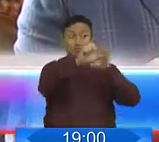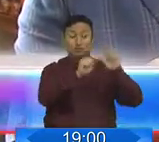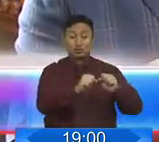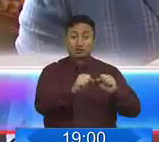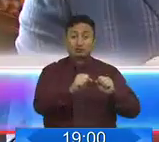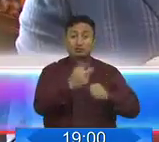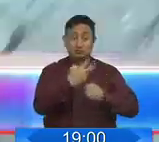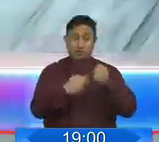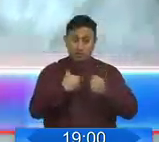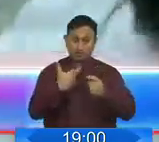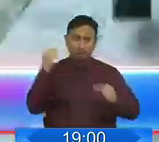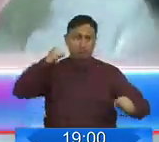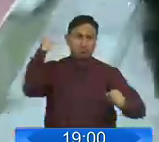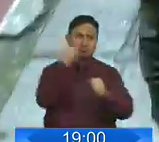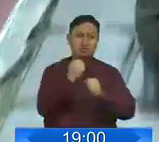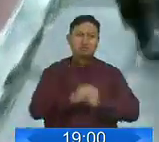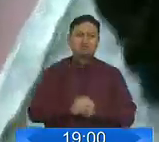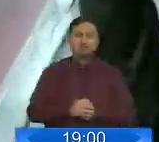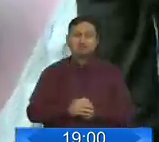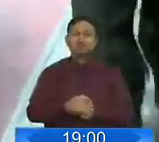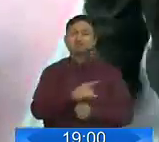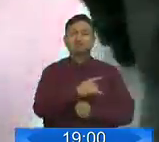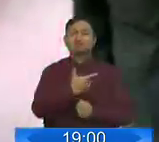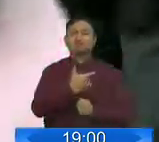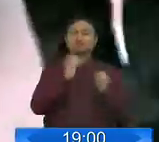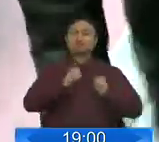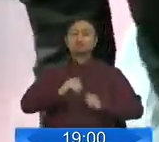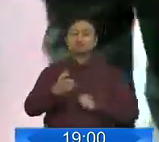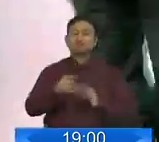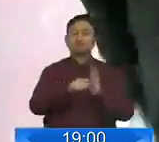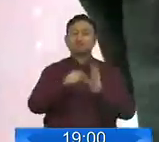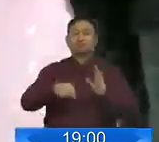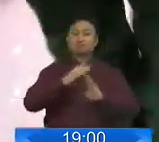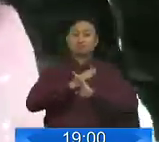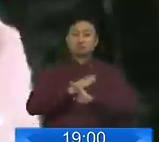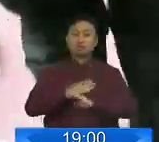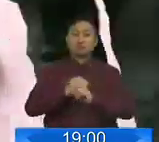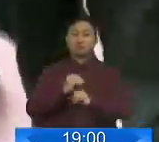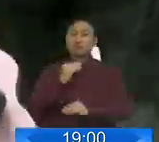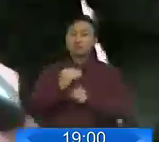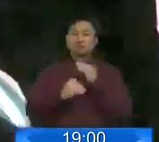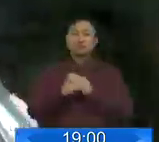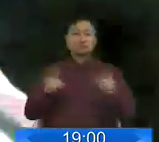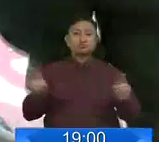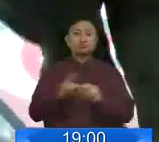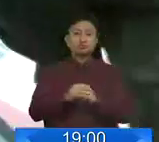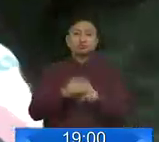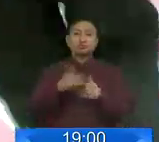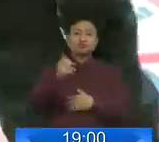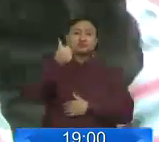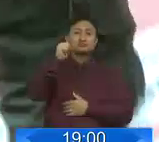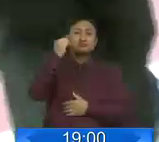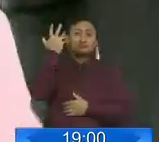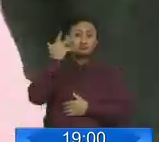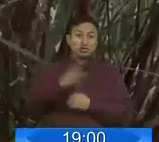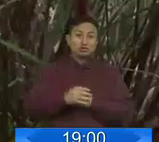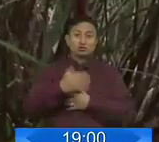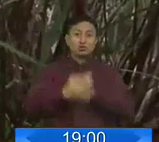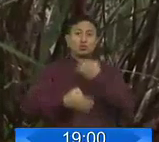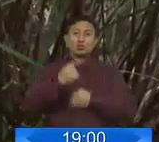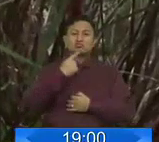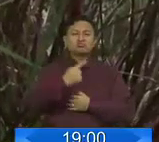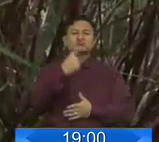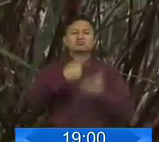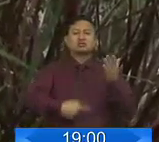hijo. El procesado se acogió a través de su defensa al proceso directo. En 10 días se sabrá la decisión del juez penal. En